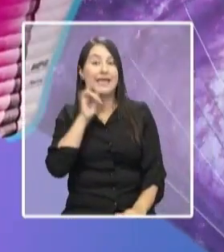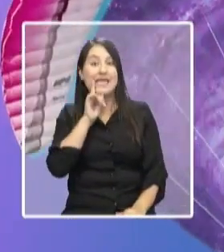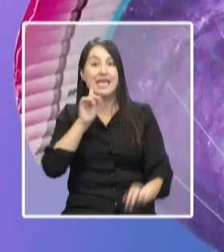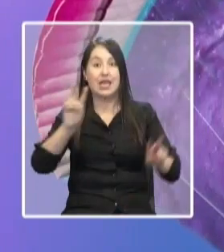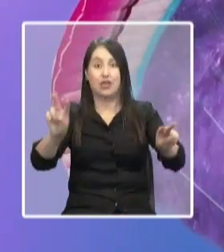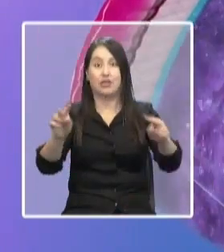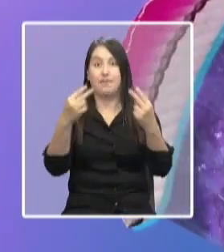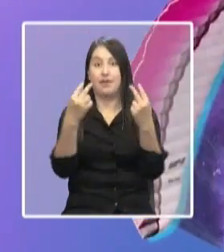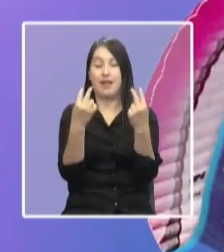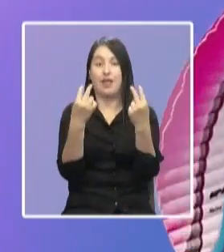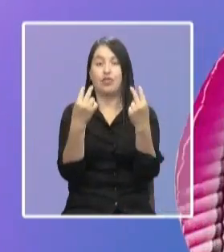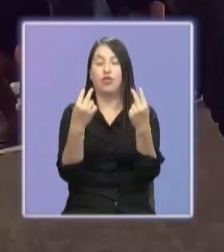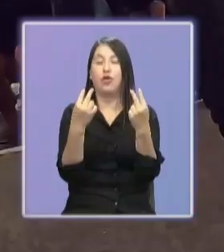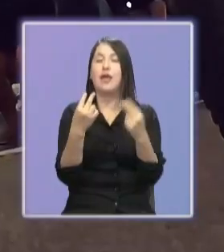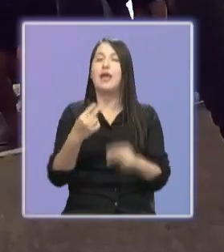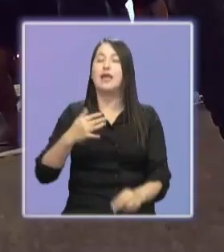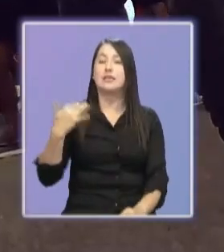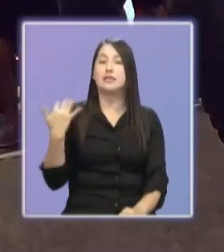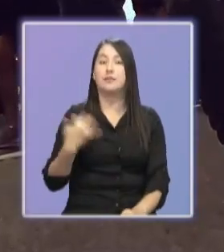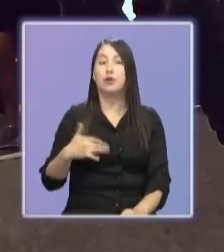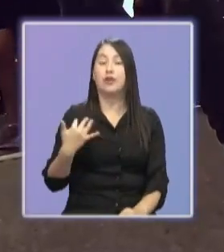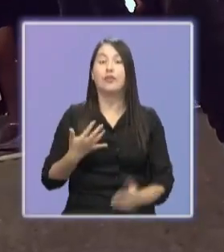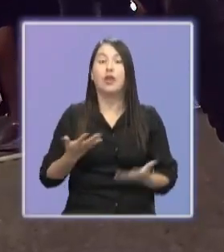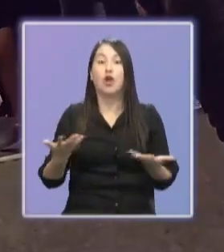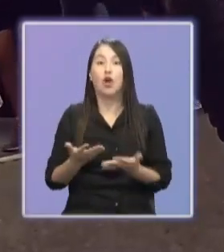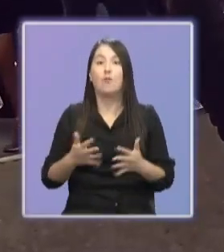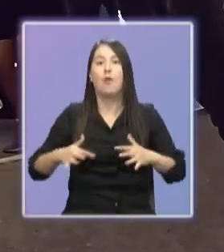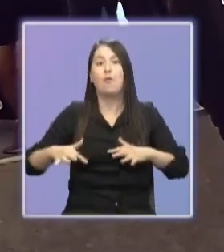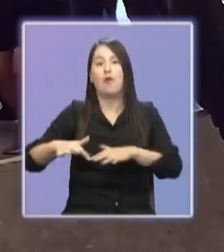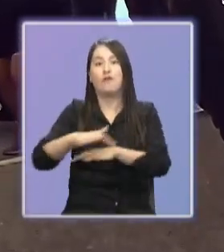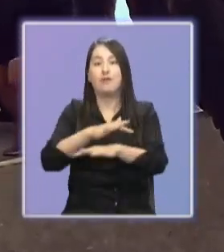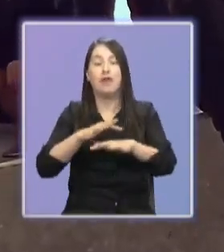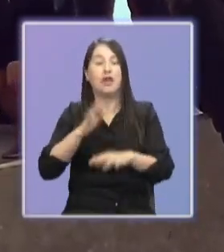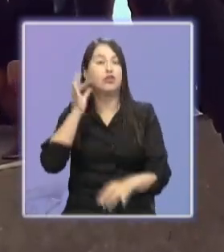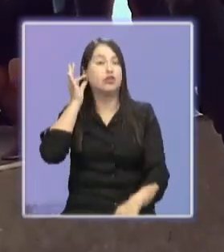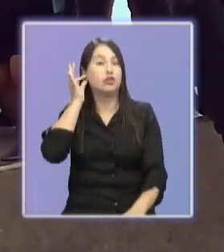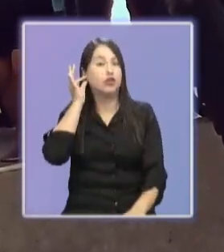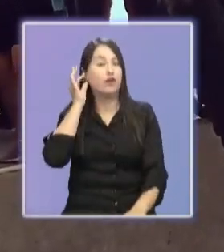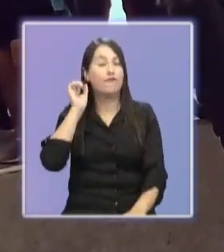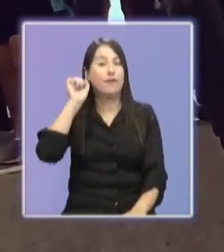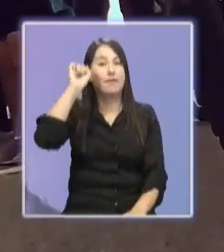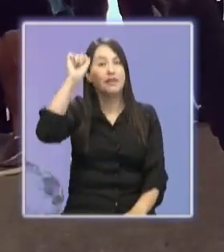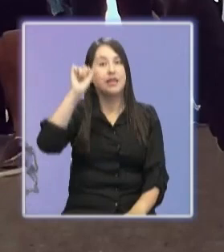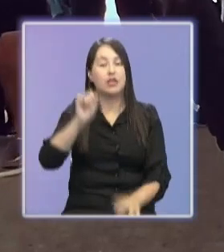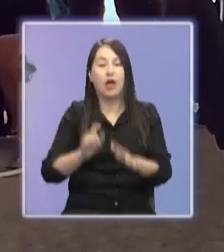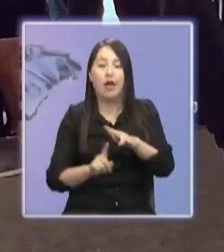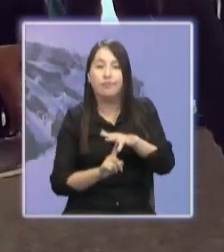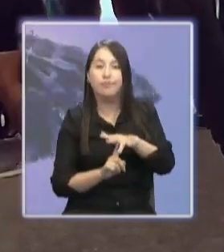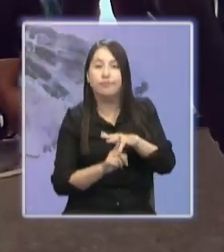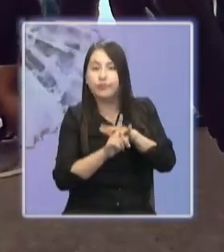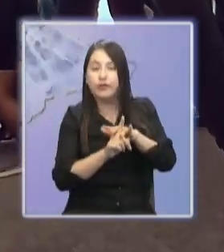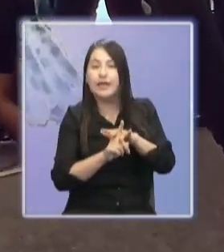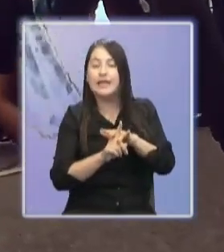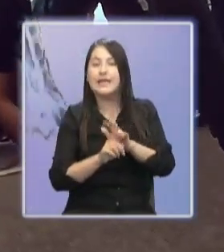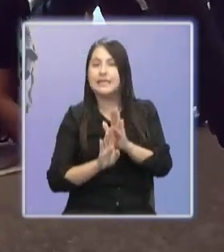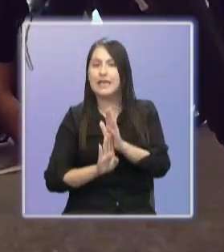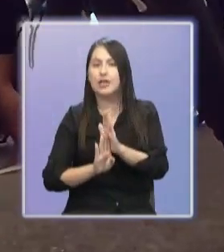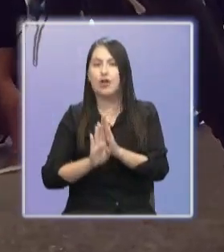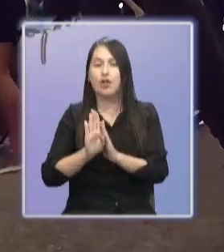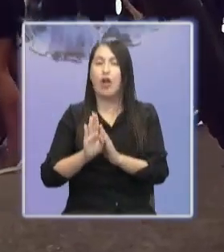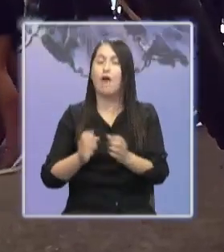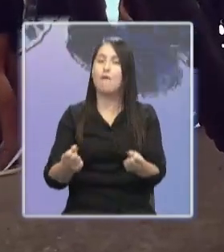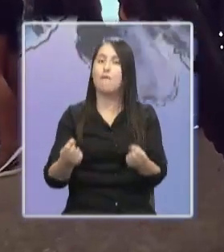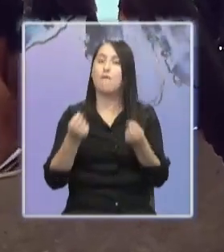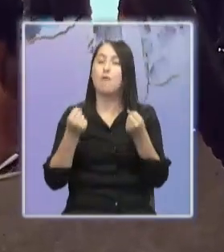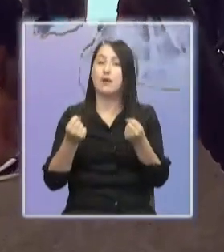es evidente cómo el movimiento feminista ha surgido, se ha desarrollado con mucha fuerza.